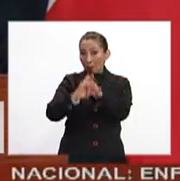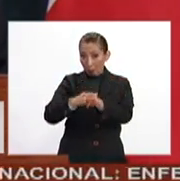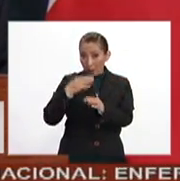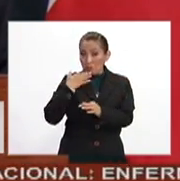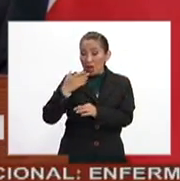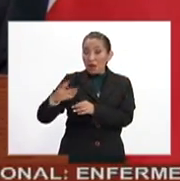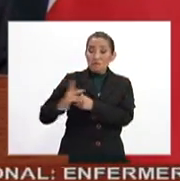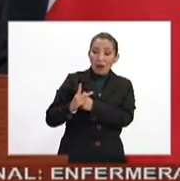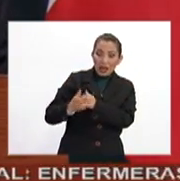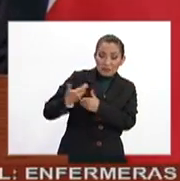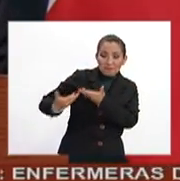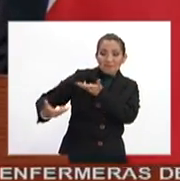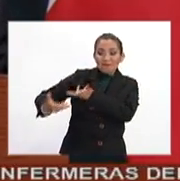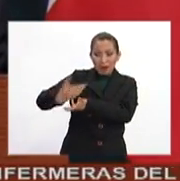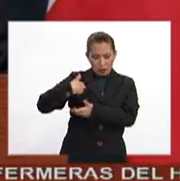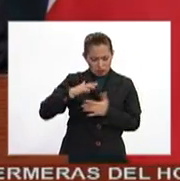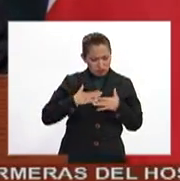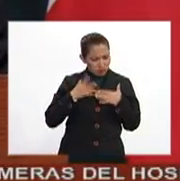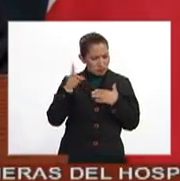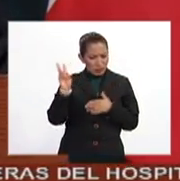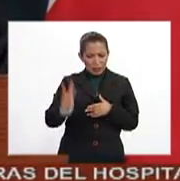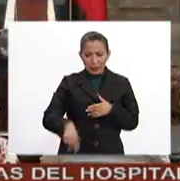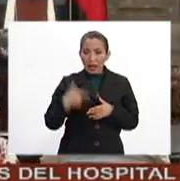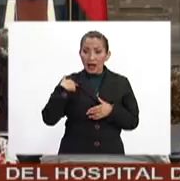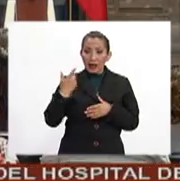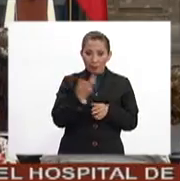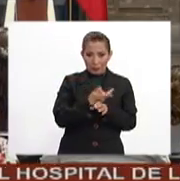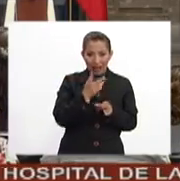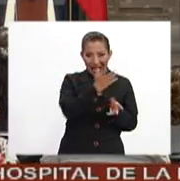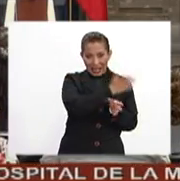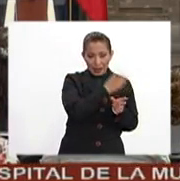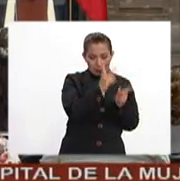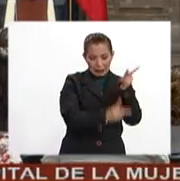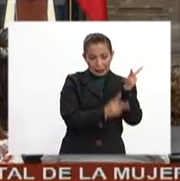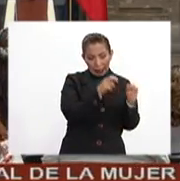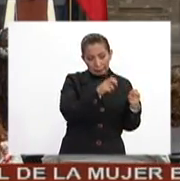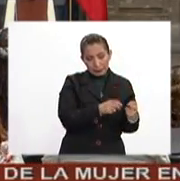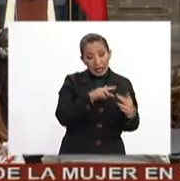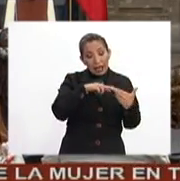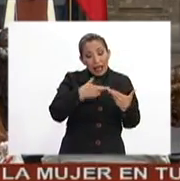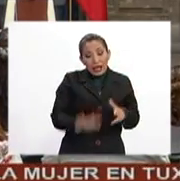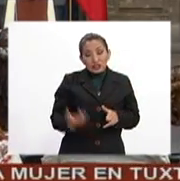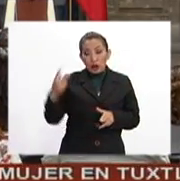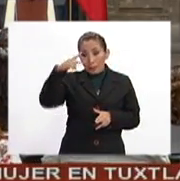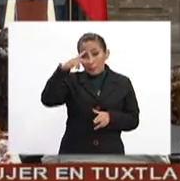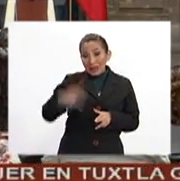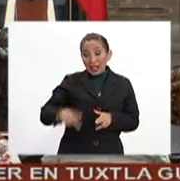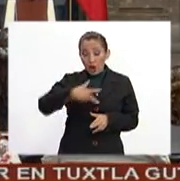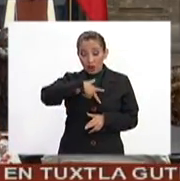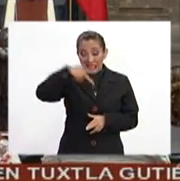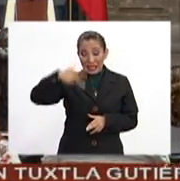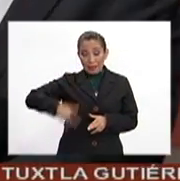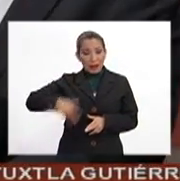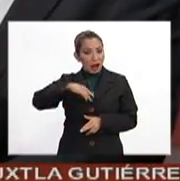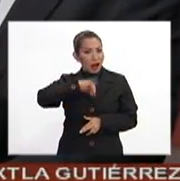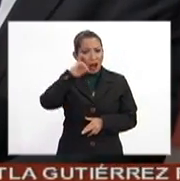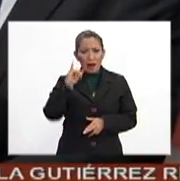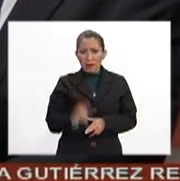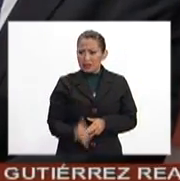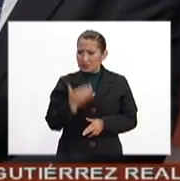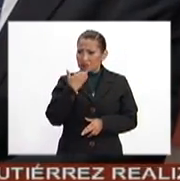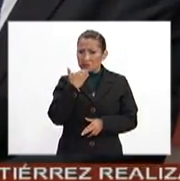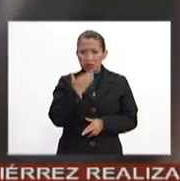diplomáticas y le puedo decir con confianza, después de lo que platicamos hoy, que las relaciones entre México y Dinamarca nunca han